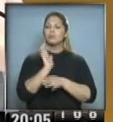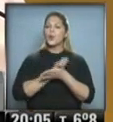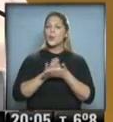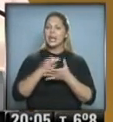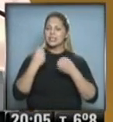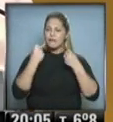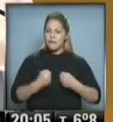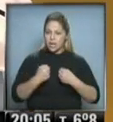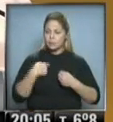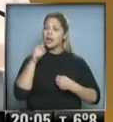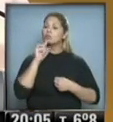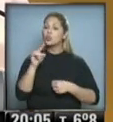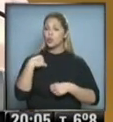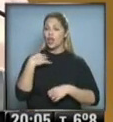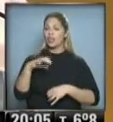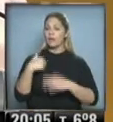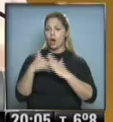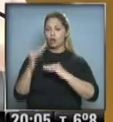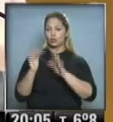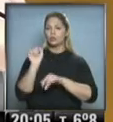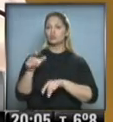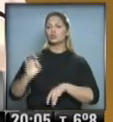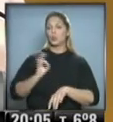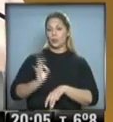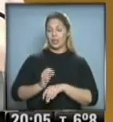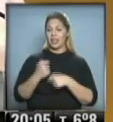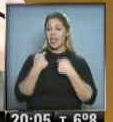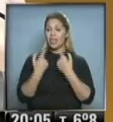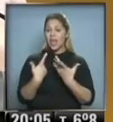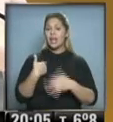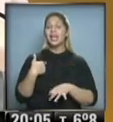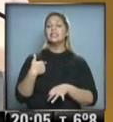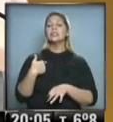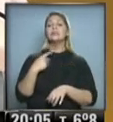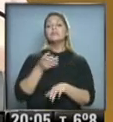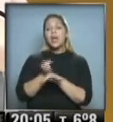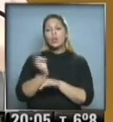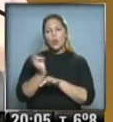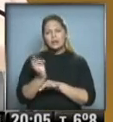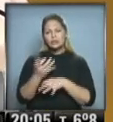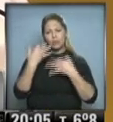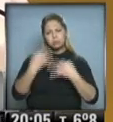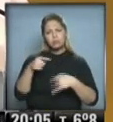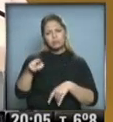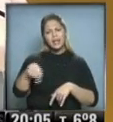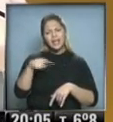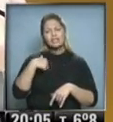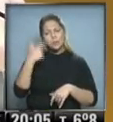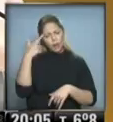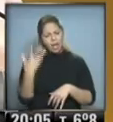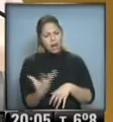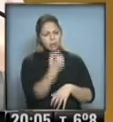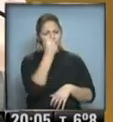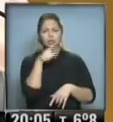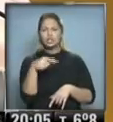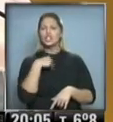Garantirle seguridad, educación para que se tome aquello que él puede